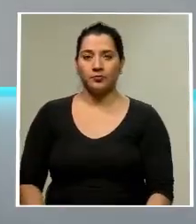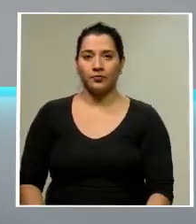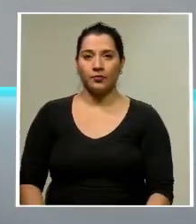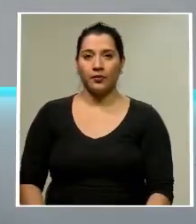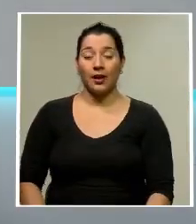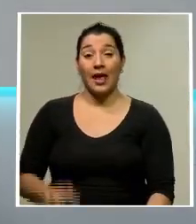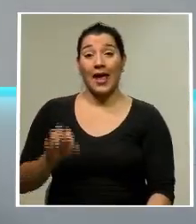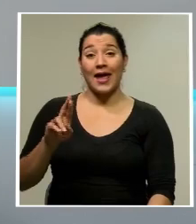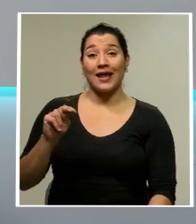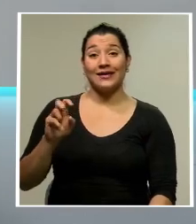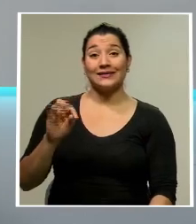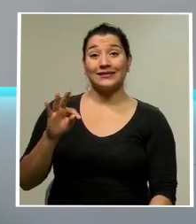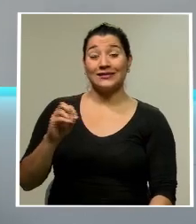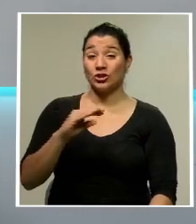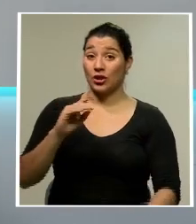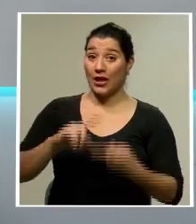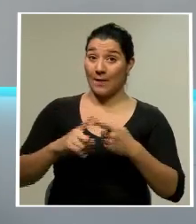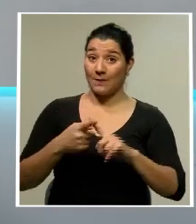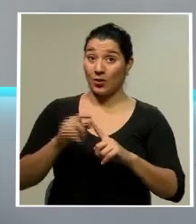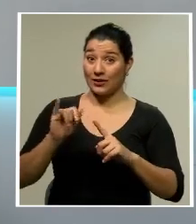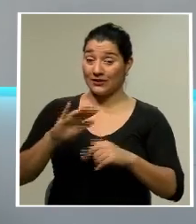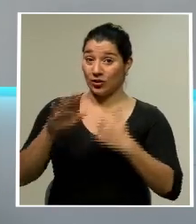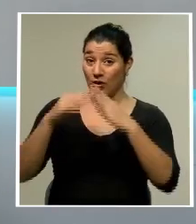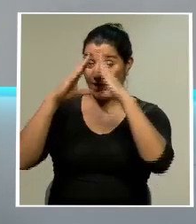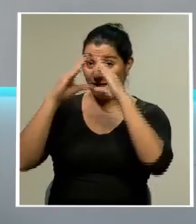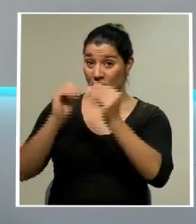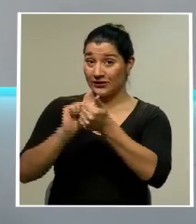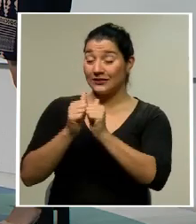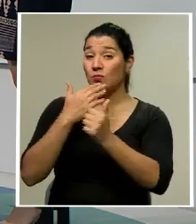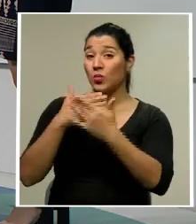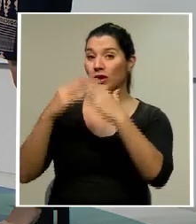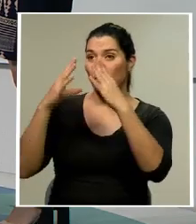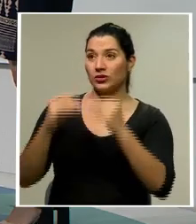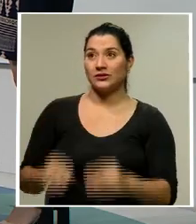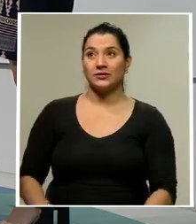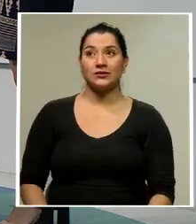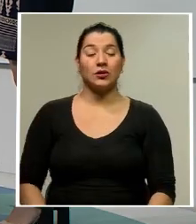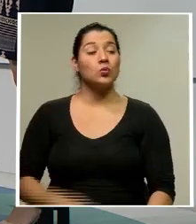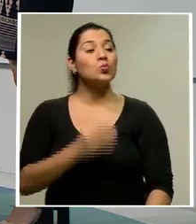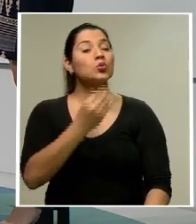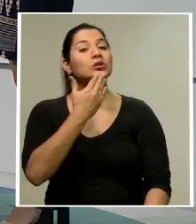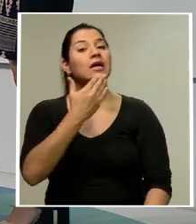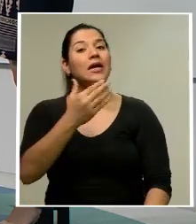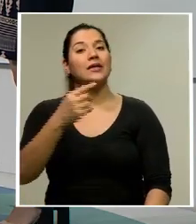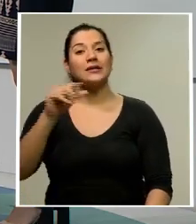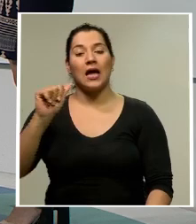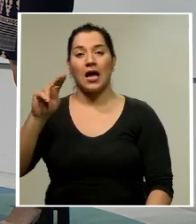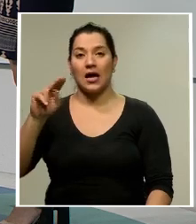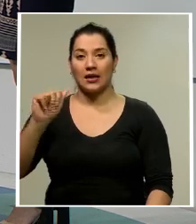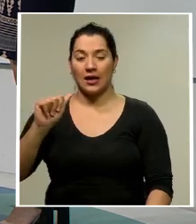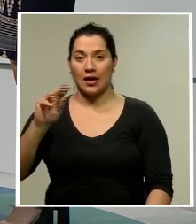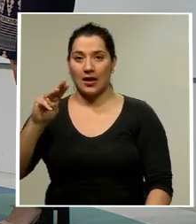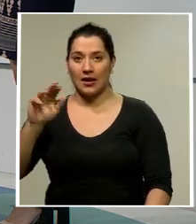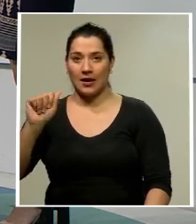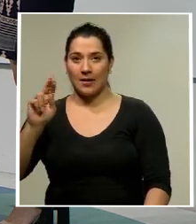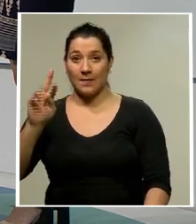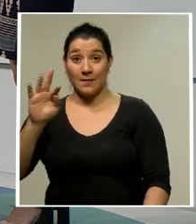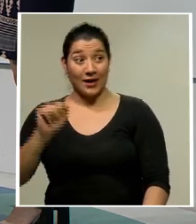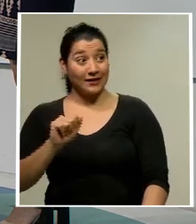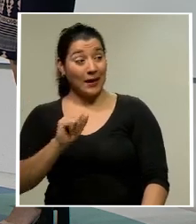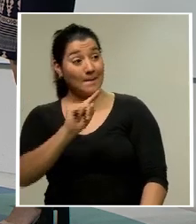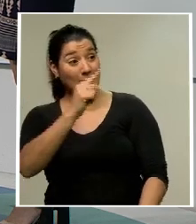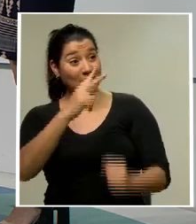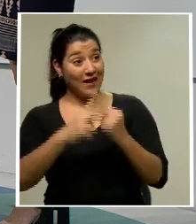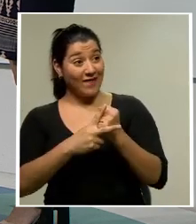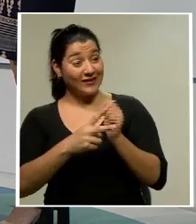Don Ernesto y amigos televidentes, hasta acá esta información deportiva. Buenas noches. Muchas gracias, Ana Marta Arce, en su debut en los